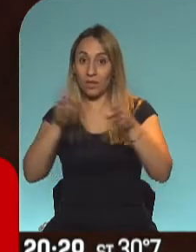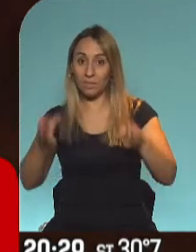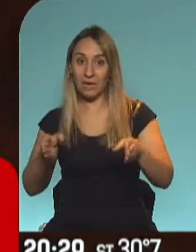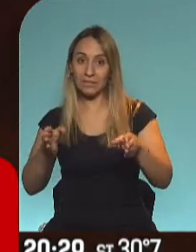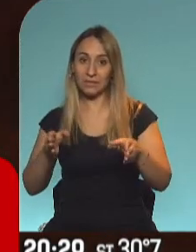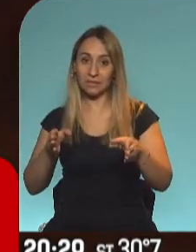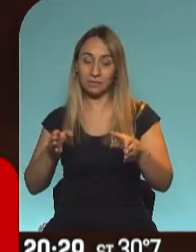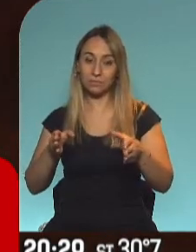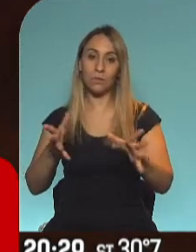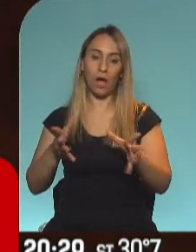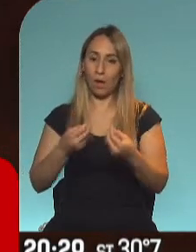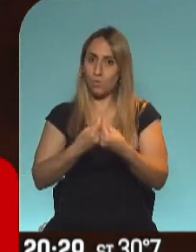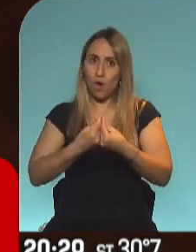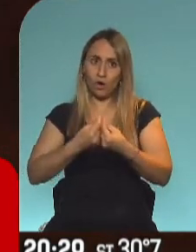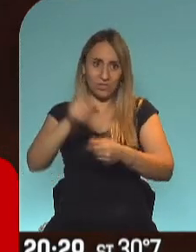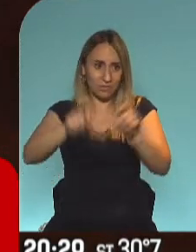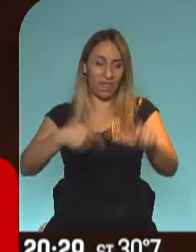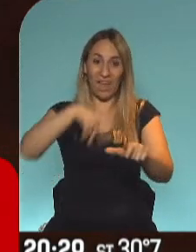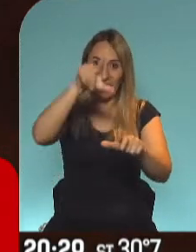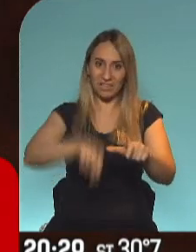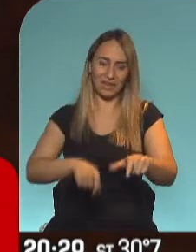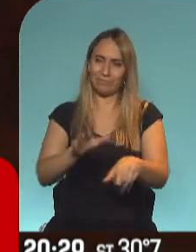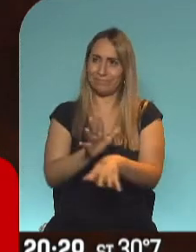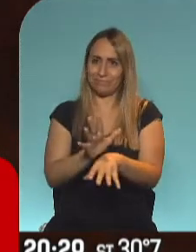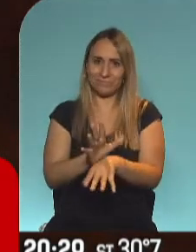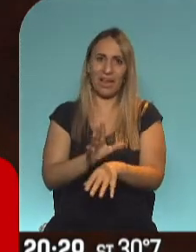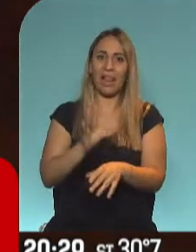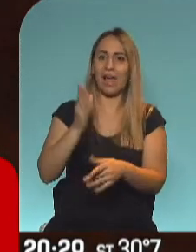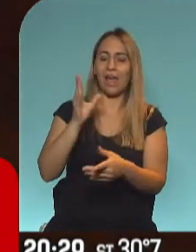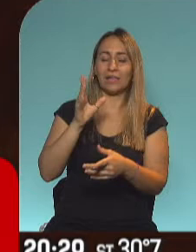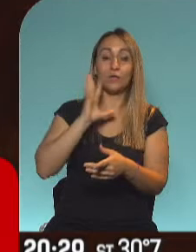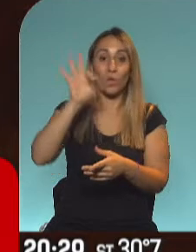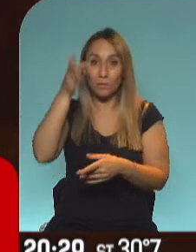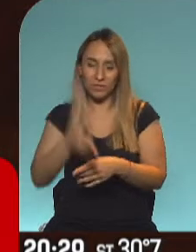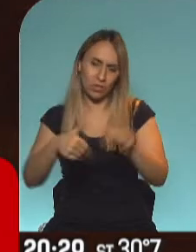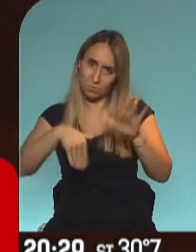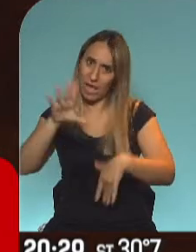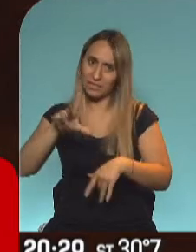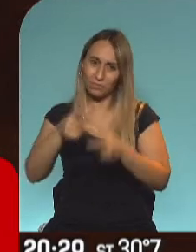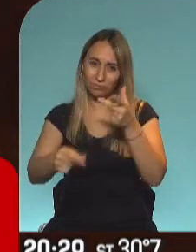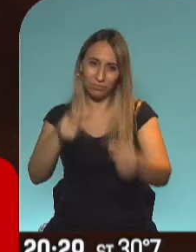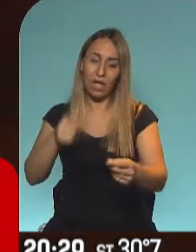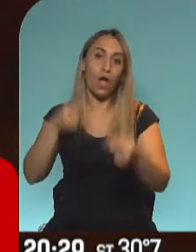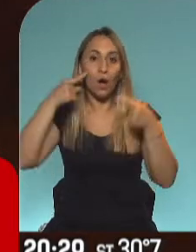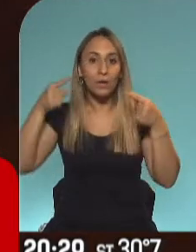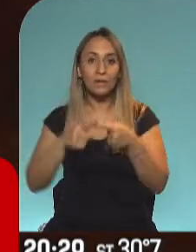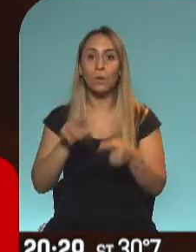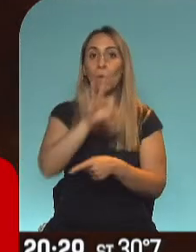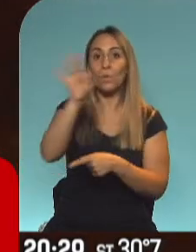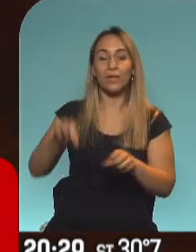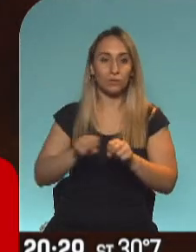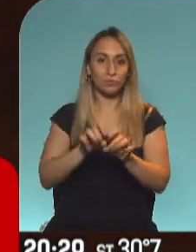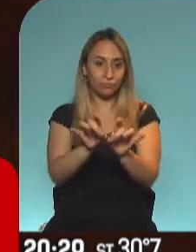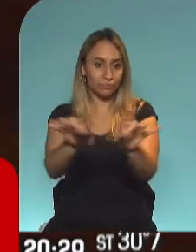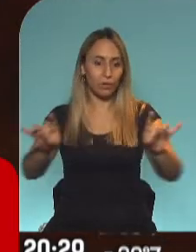cantidad, que va a ser a mucha población argentina, más de la mitad, es para justamente disminuir la circulación del virus. La manera que se disminuye la